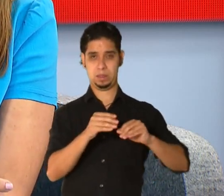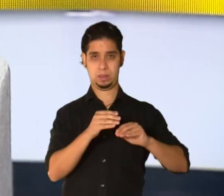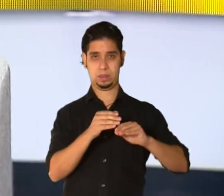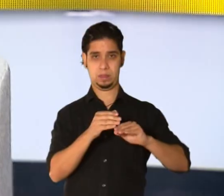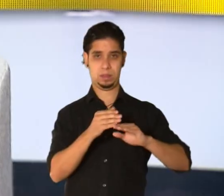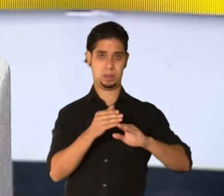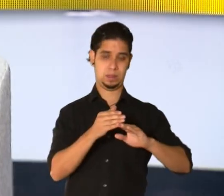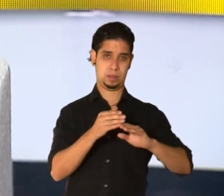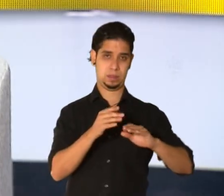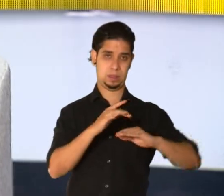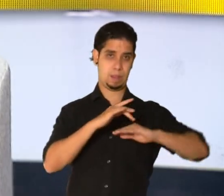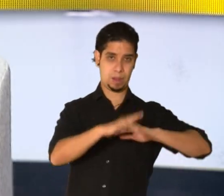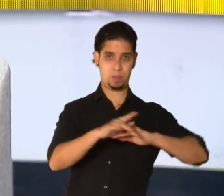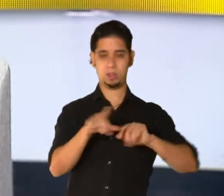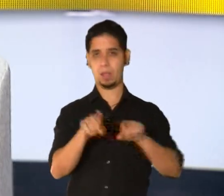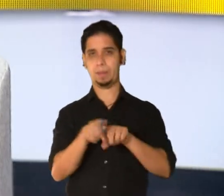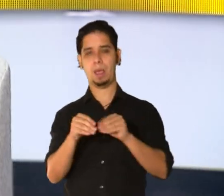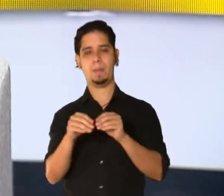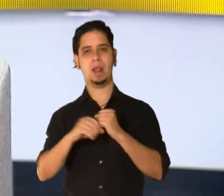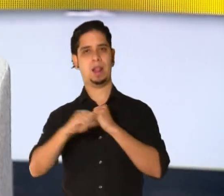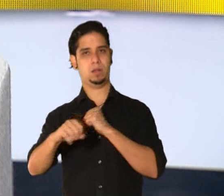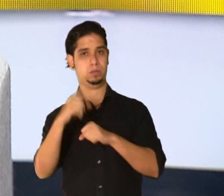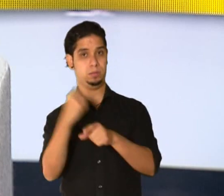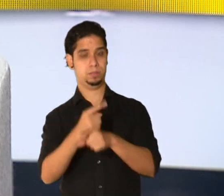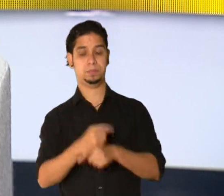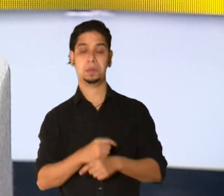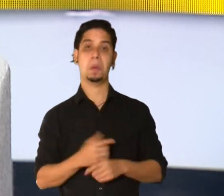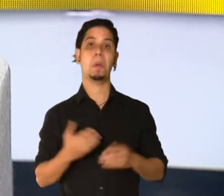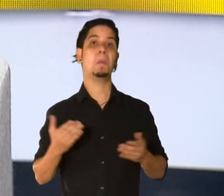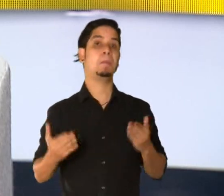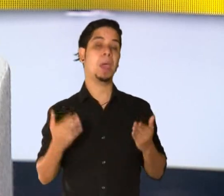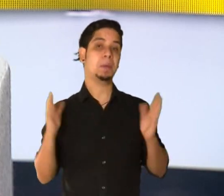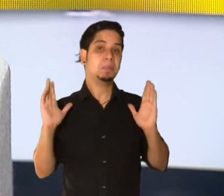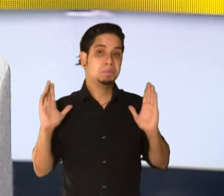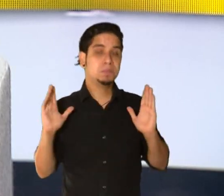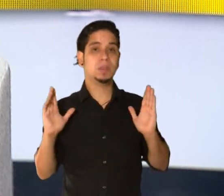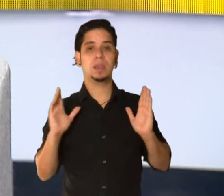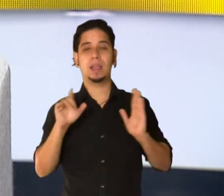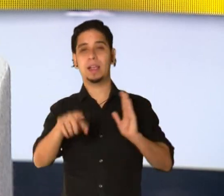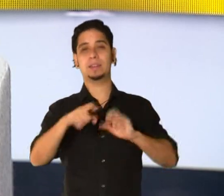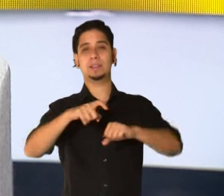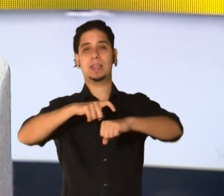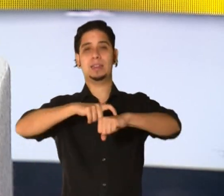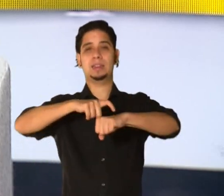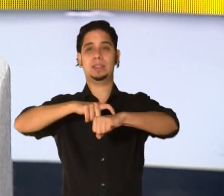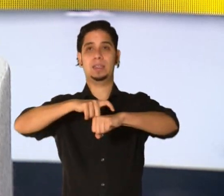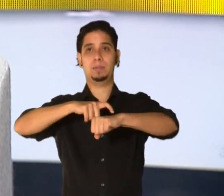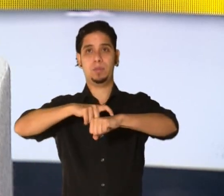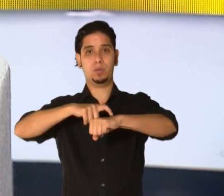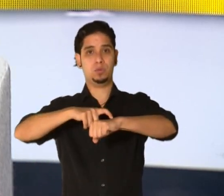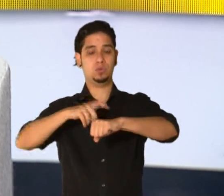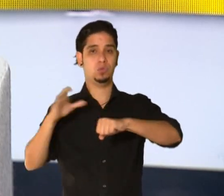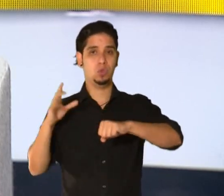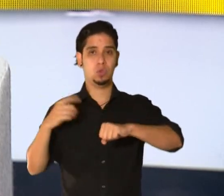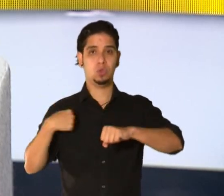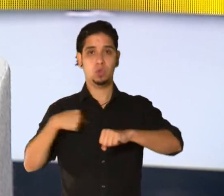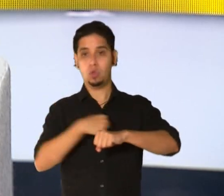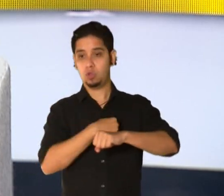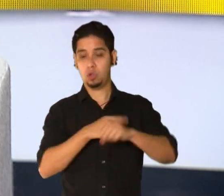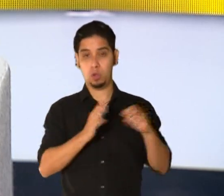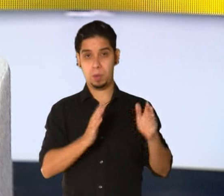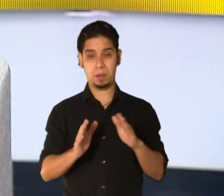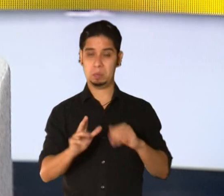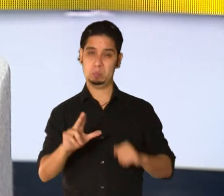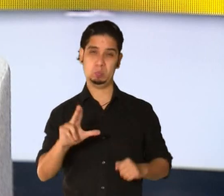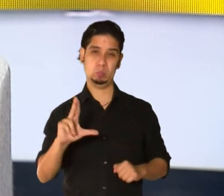pandemia. Exacto, sí. Bueno, la verdad es que en ese momento no estábamos muy bien